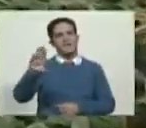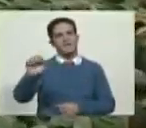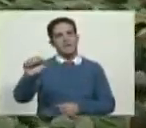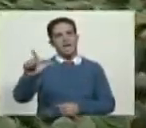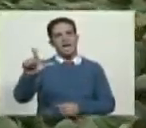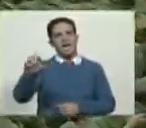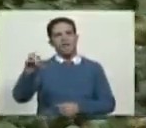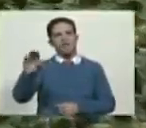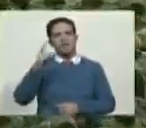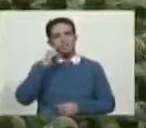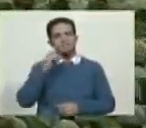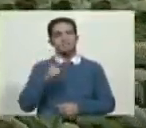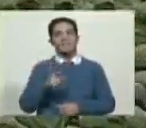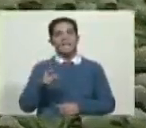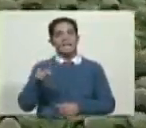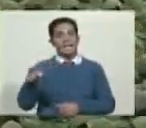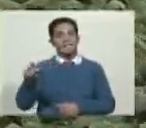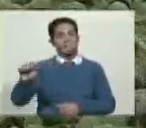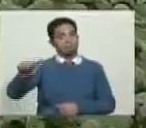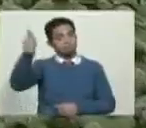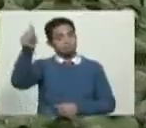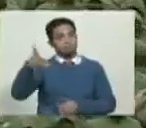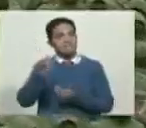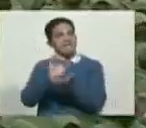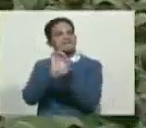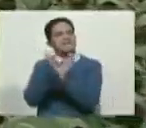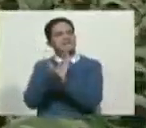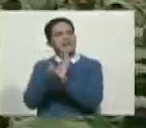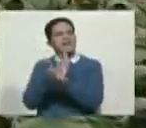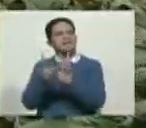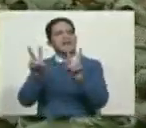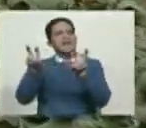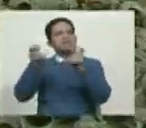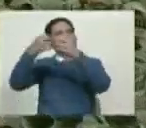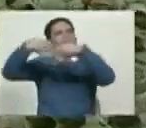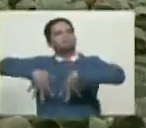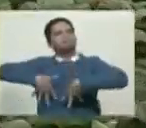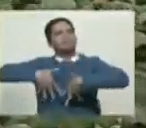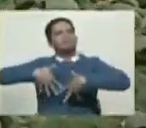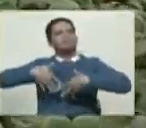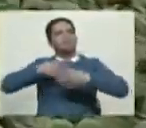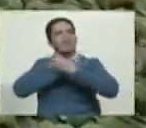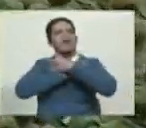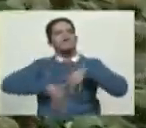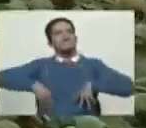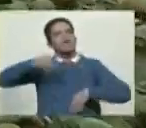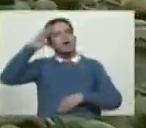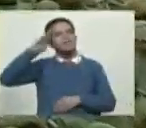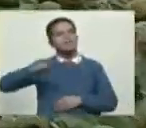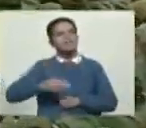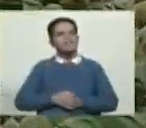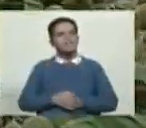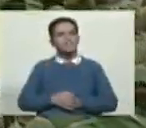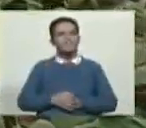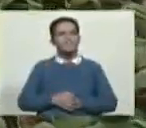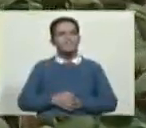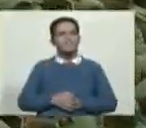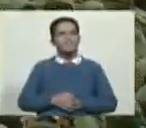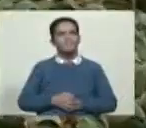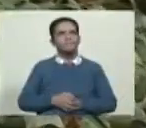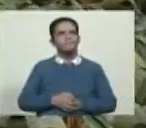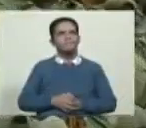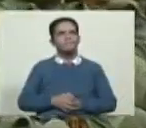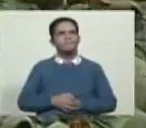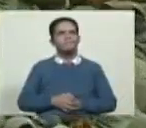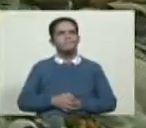que es el comandante estratégico operacional de la nueva estructura de la Fuerza Armada, creada por el comandante Chávez. Comandante,